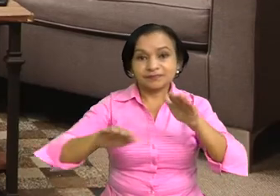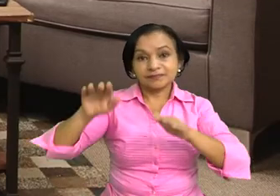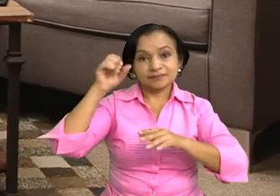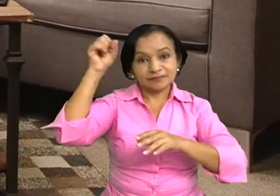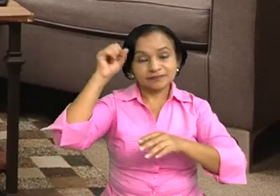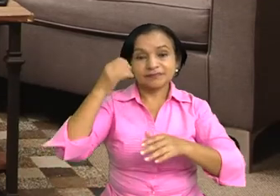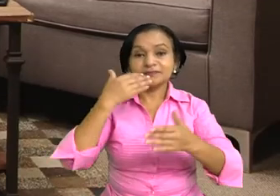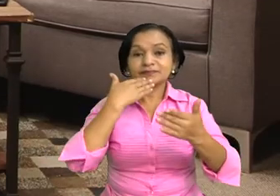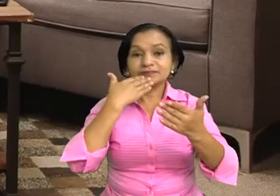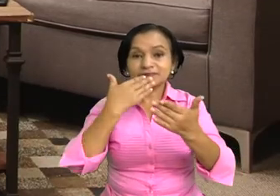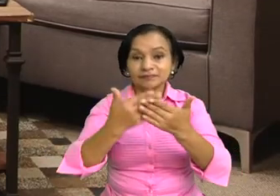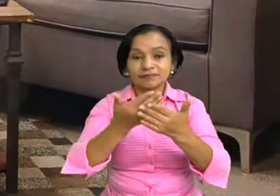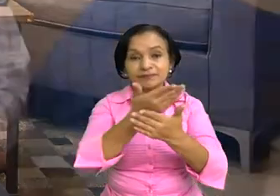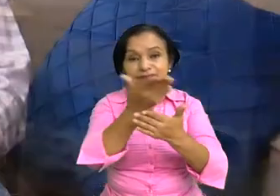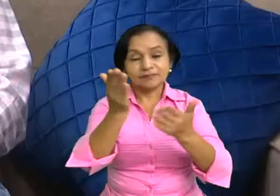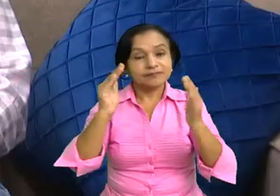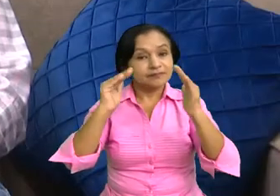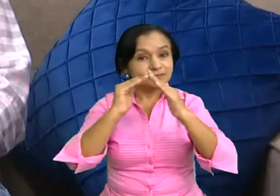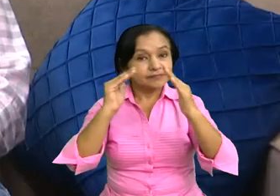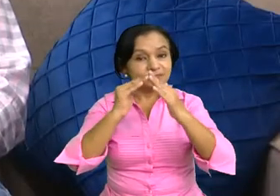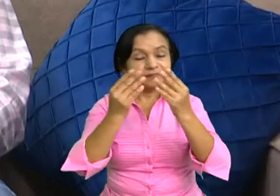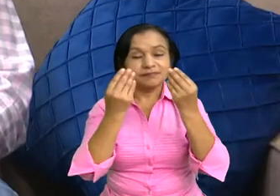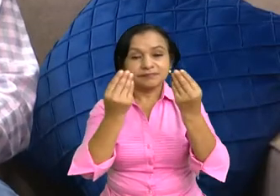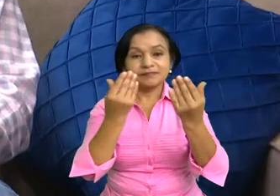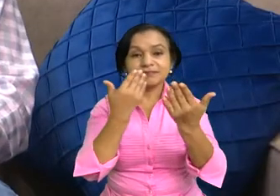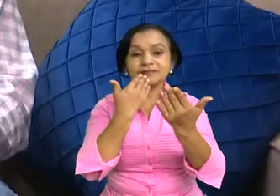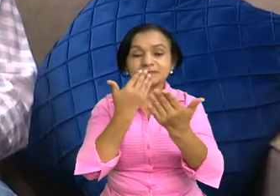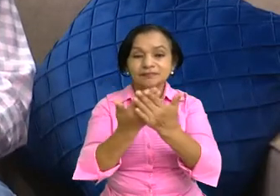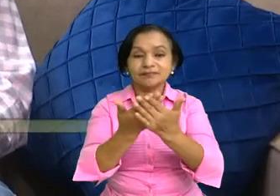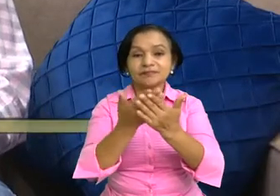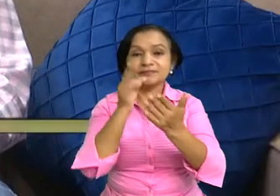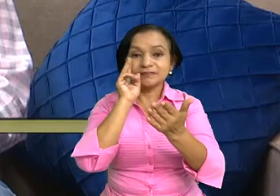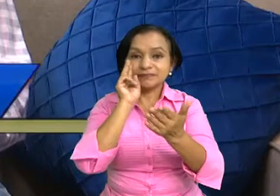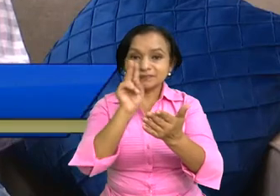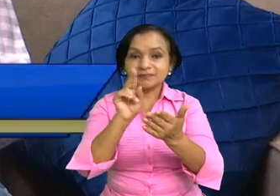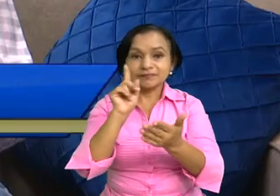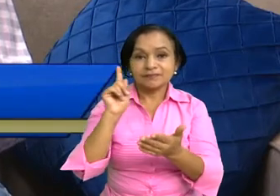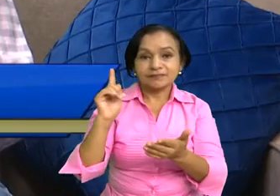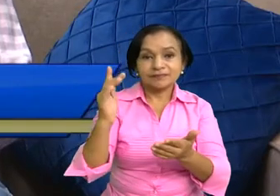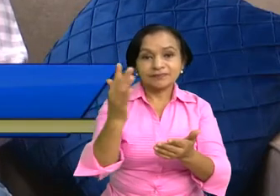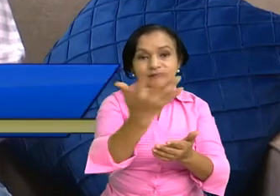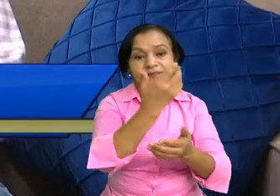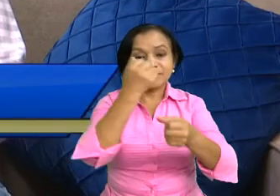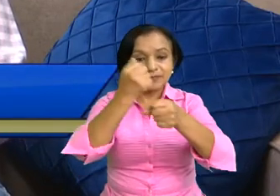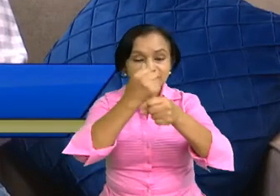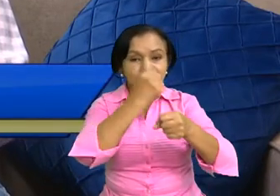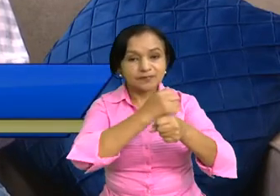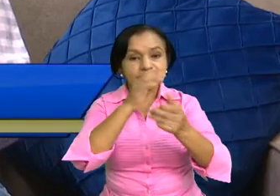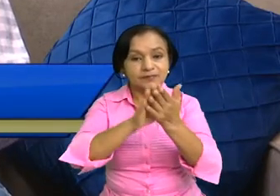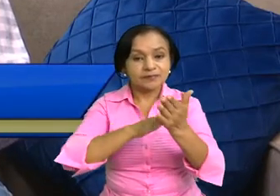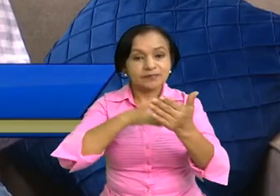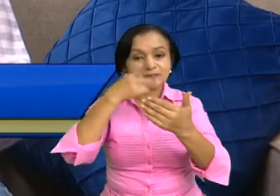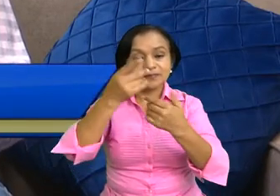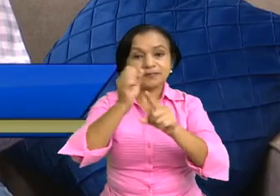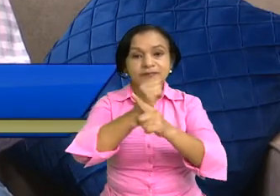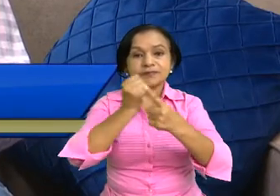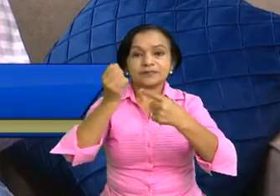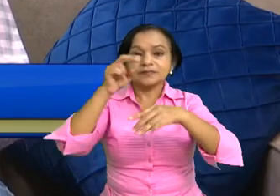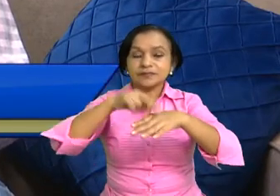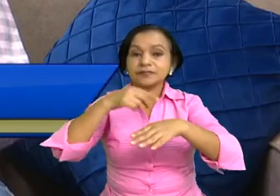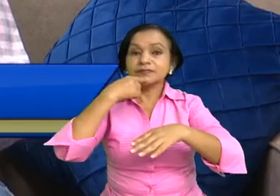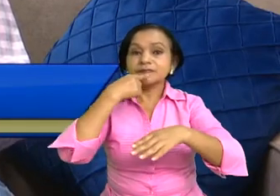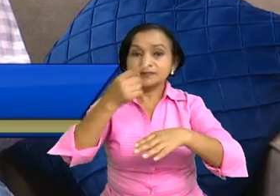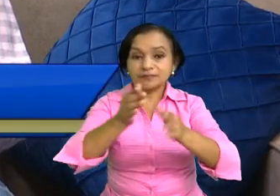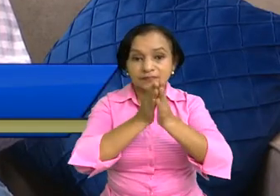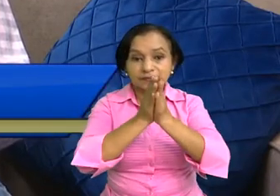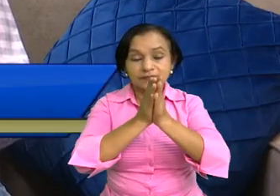Muchísimas gracias por su tiempo y a usted que esté en su hogar también, muchísimas gracias por habernos acompañado. A nombre de todo el equipo que hace posible la transmisión de su programa desde el Parlamento, le invitamos a que